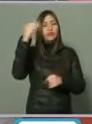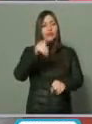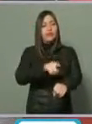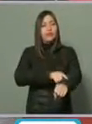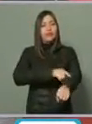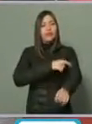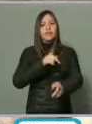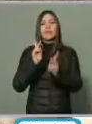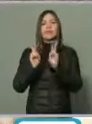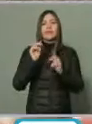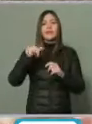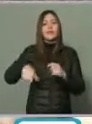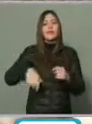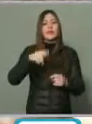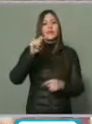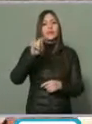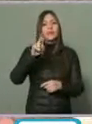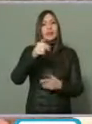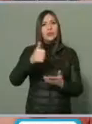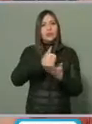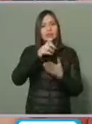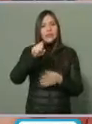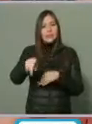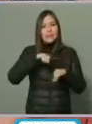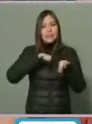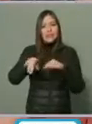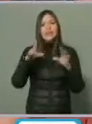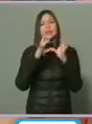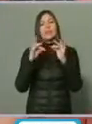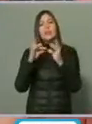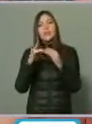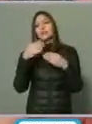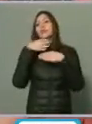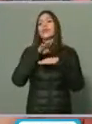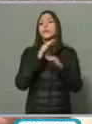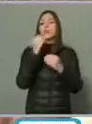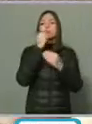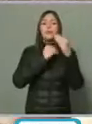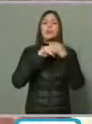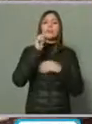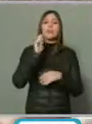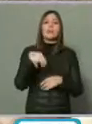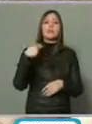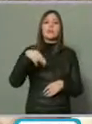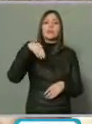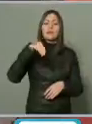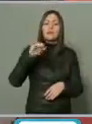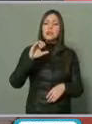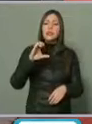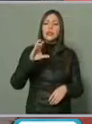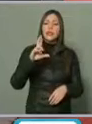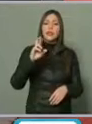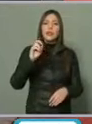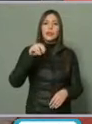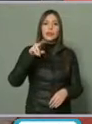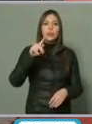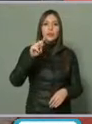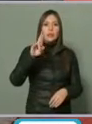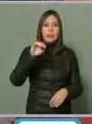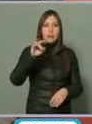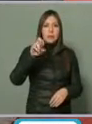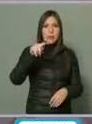has colaborado en tus ciudades, nos has platicado con relación a los micronutrientes que son básicos. Y la proteína es uno de ellos, ¿no? Es